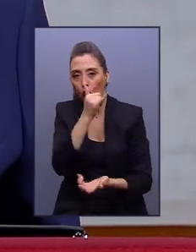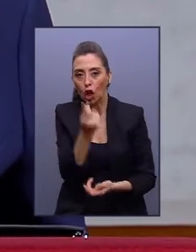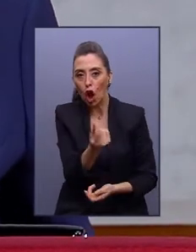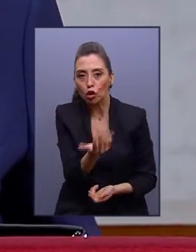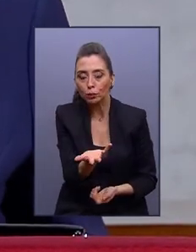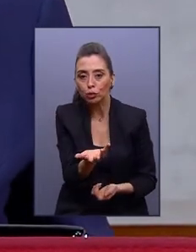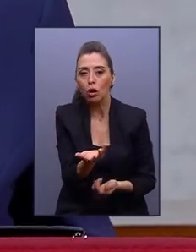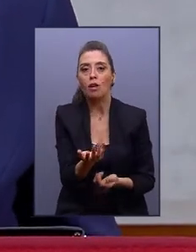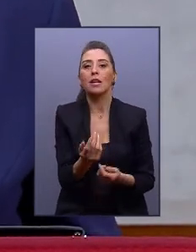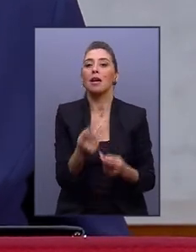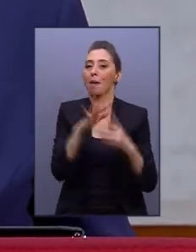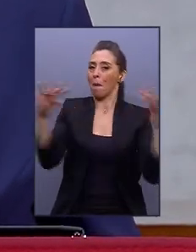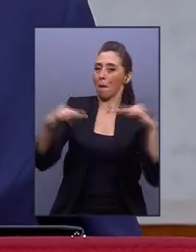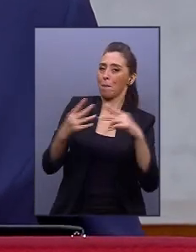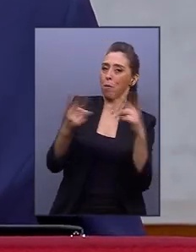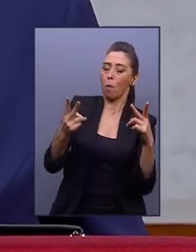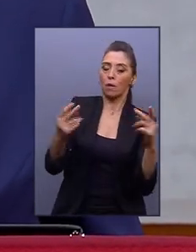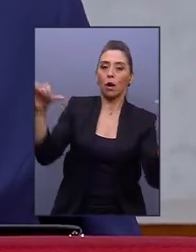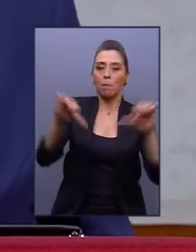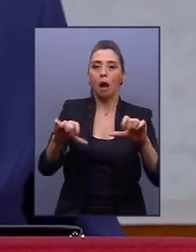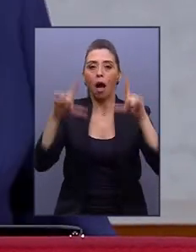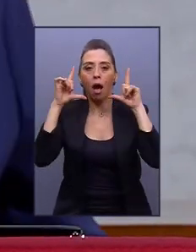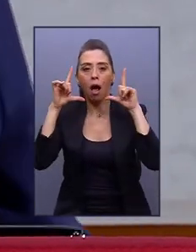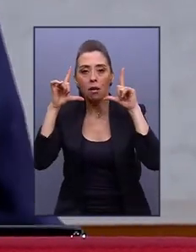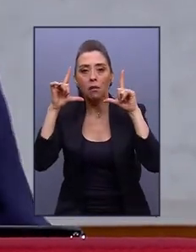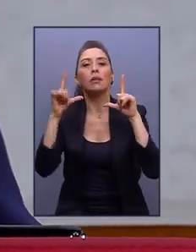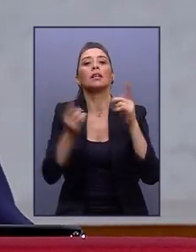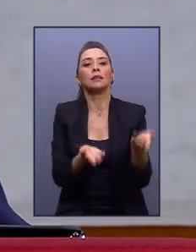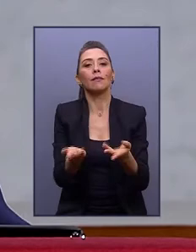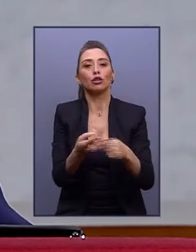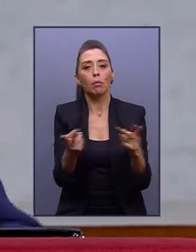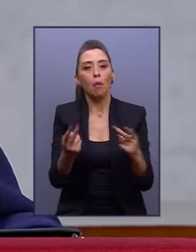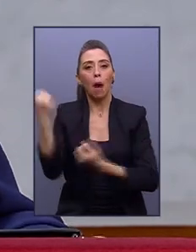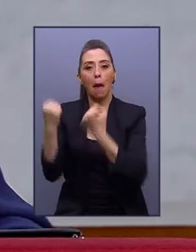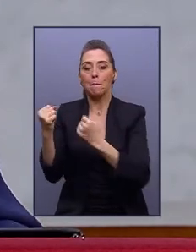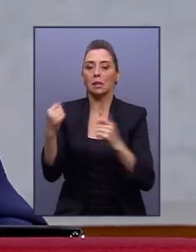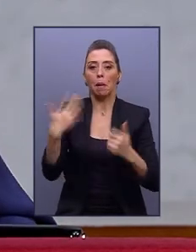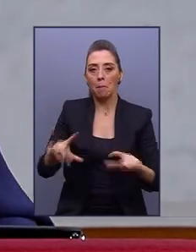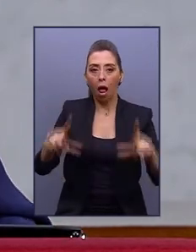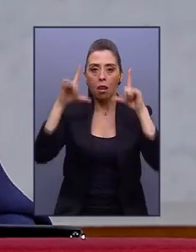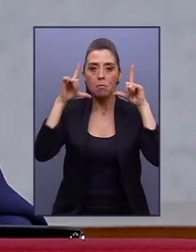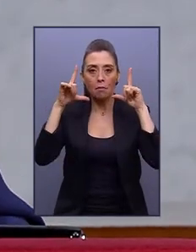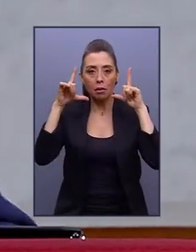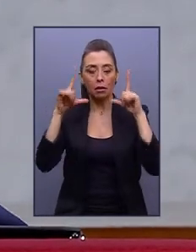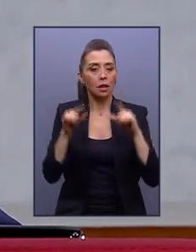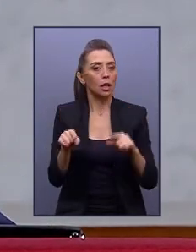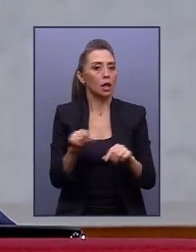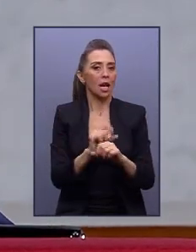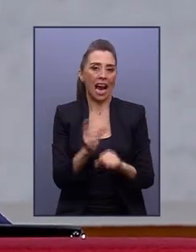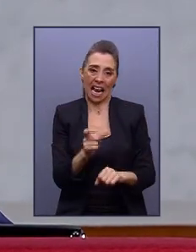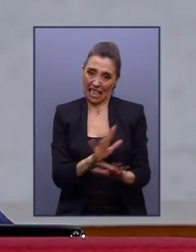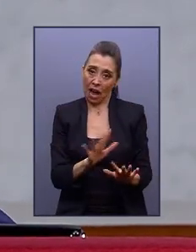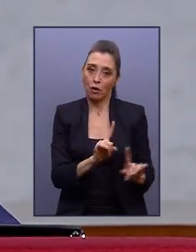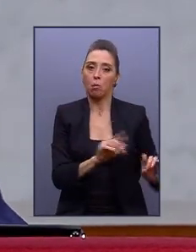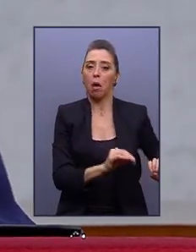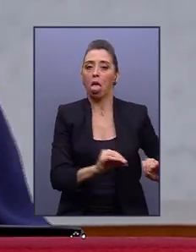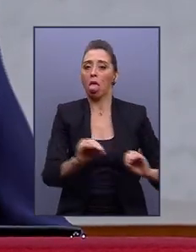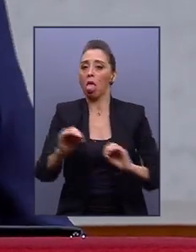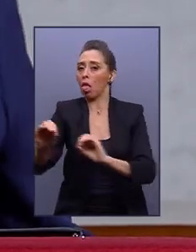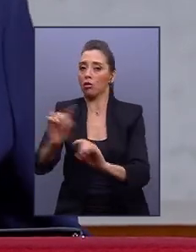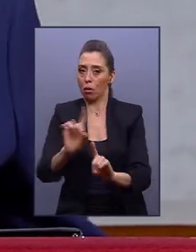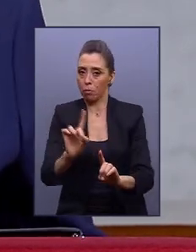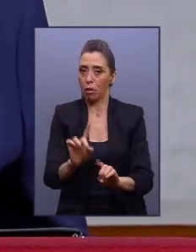fe pública y el buen nombre del servicio público y de la actividad empresarial. Y esta grave situación no acepta postergaciones ni arreglos a